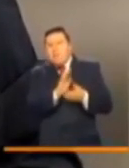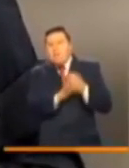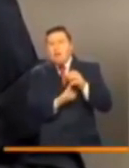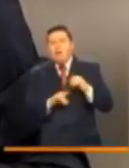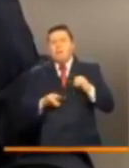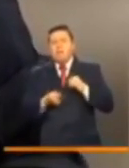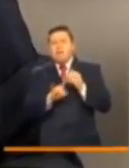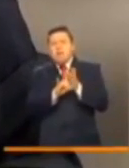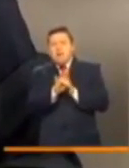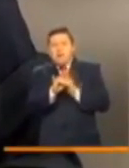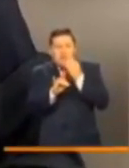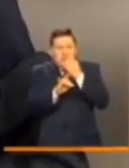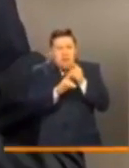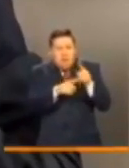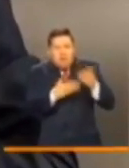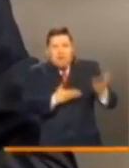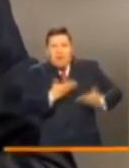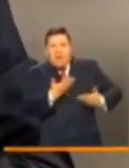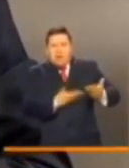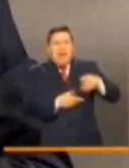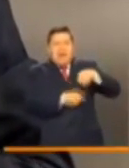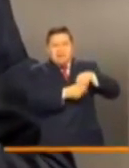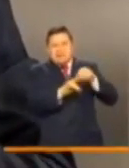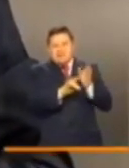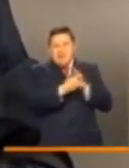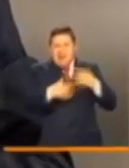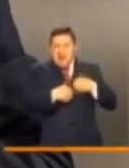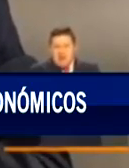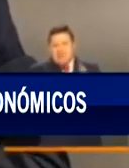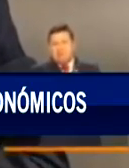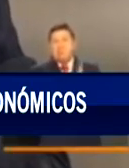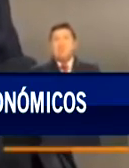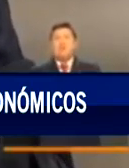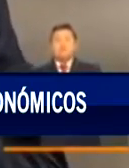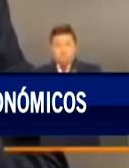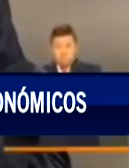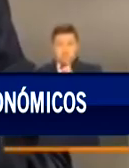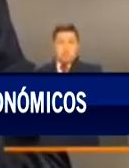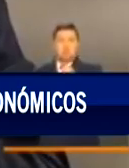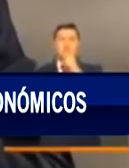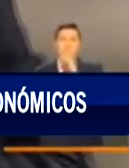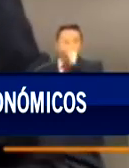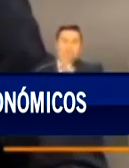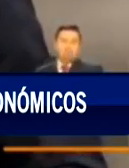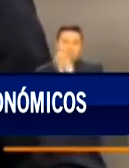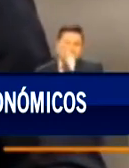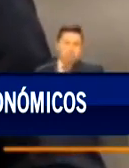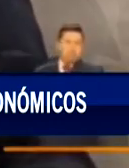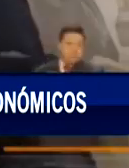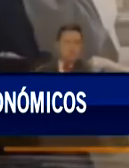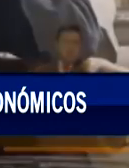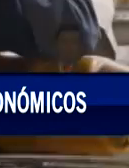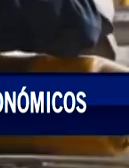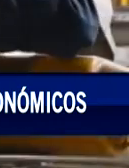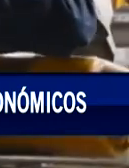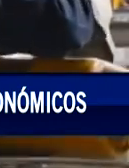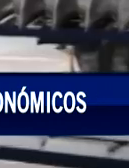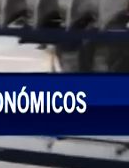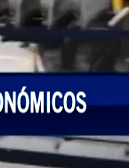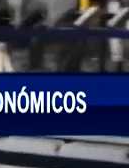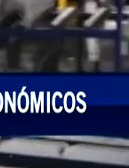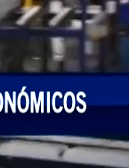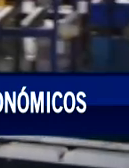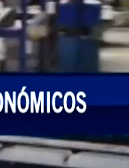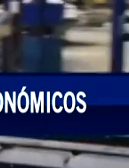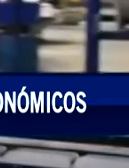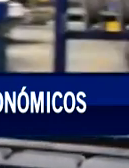mascotas, entre otros temas. Y entraríamos también el servicio de lavanderías única y exclusivamente a domicilio.